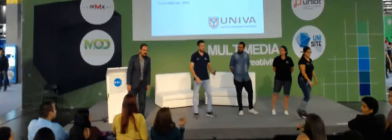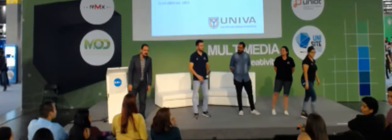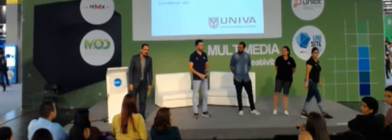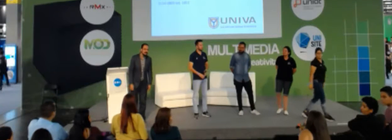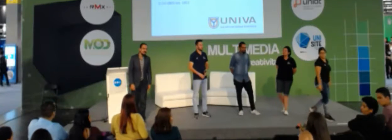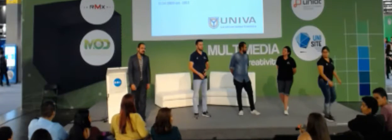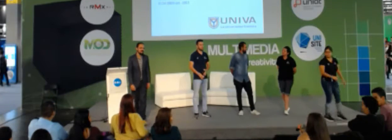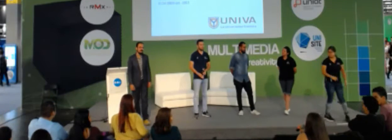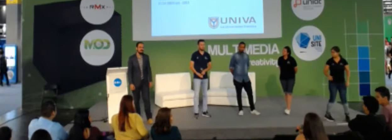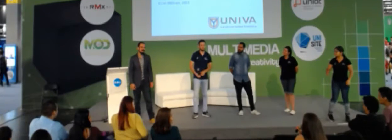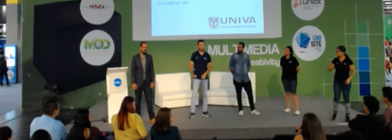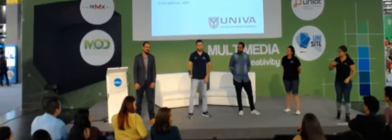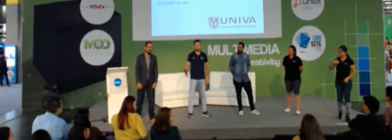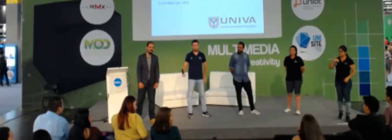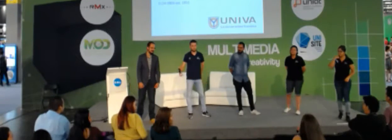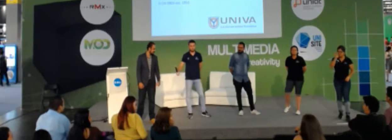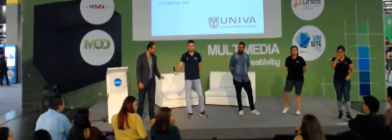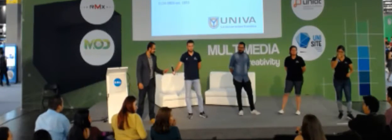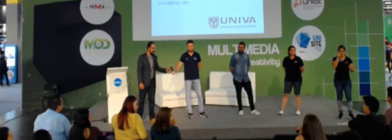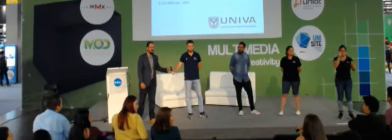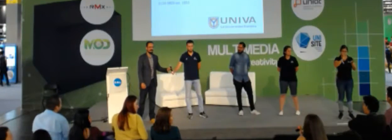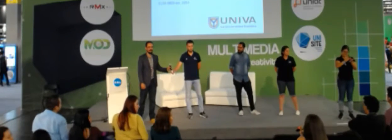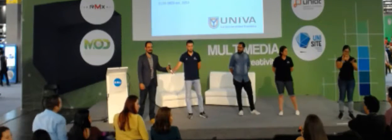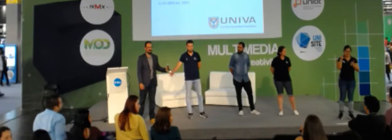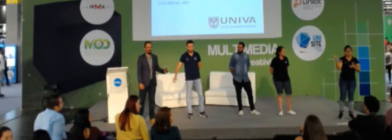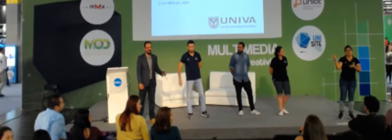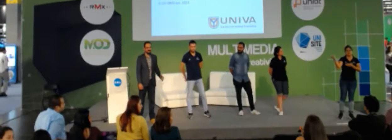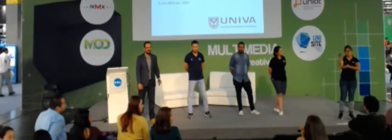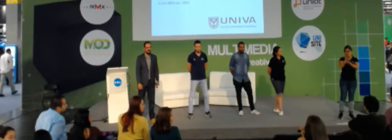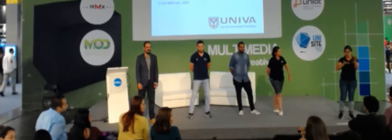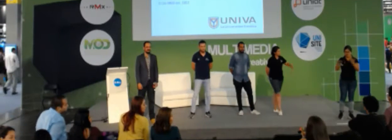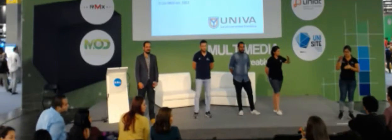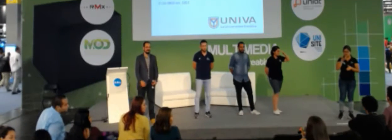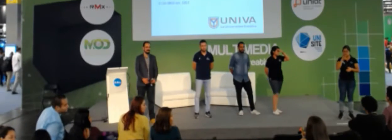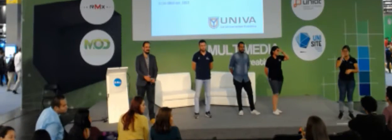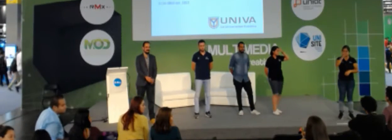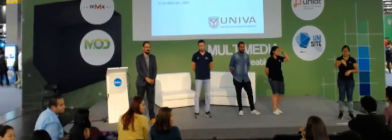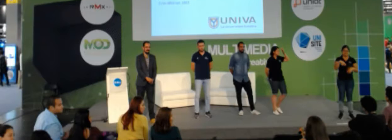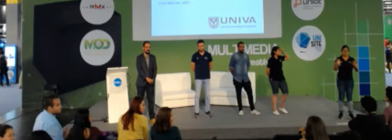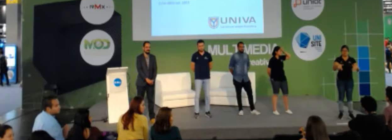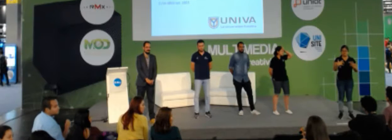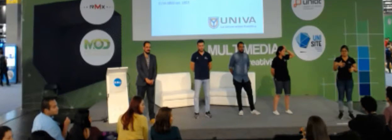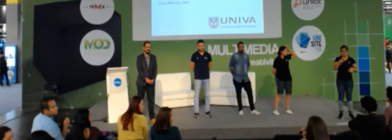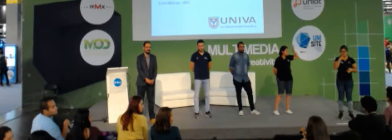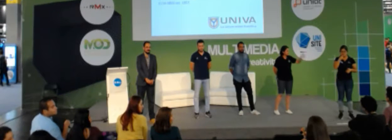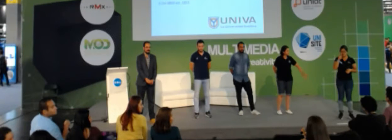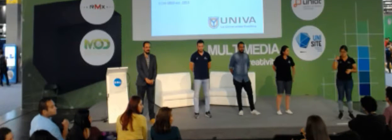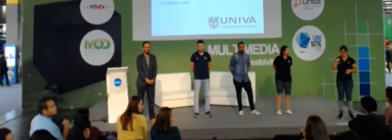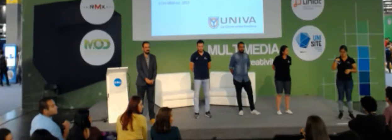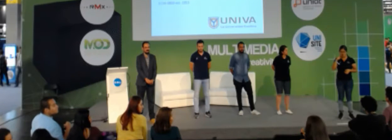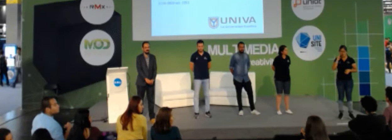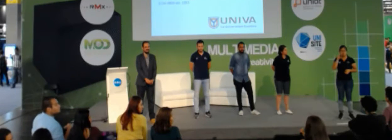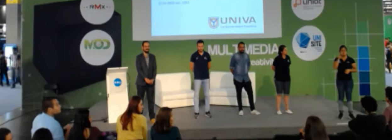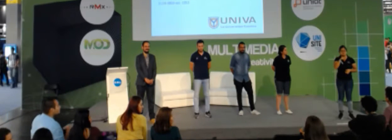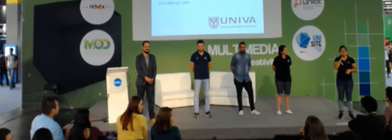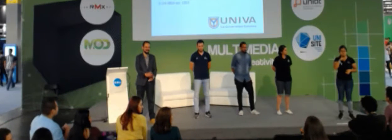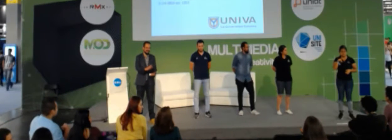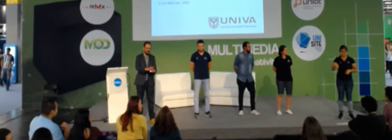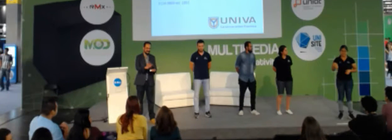Bueno, primero que nada, muchas gracias por compartir con nosotros. Honestamente, ha sido de las ponencias más padres que he